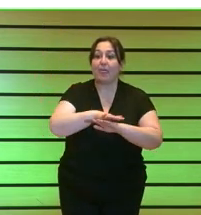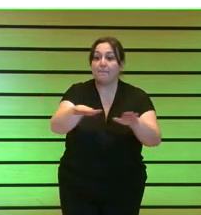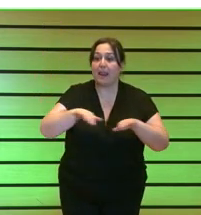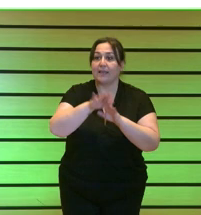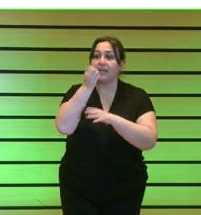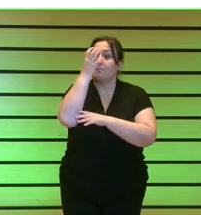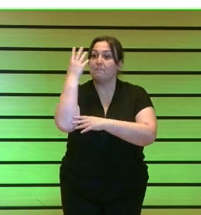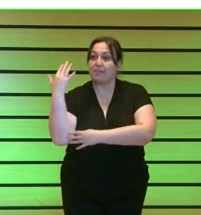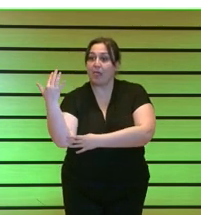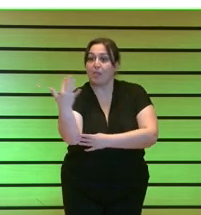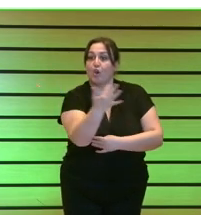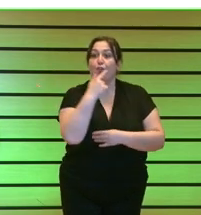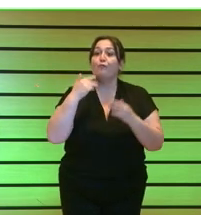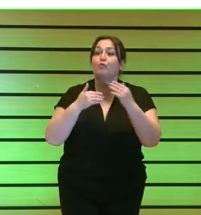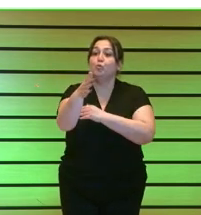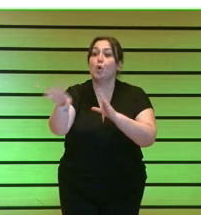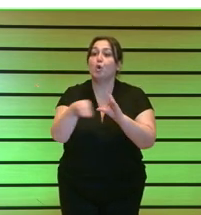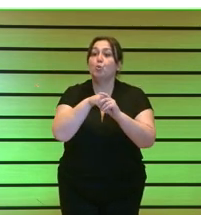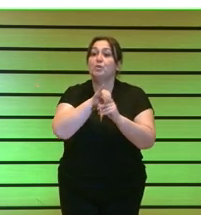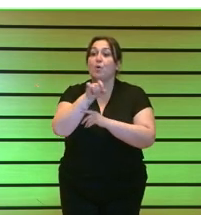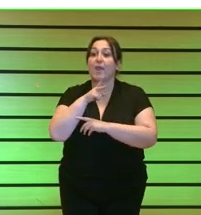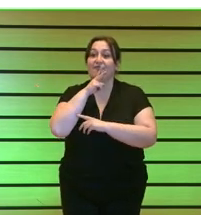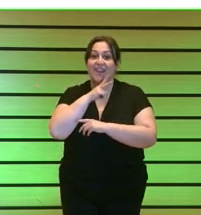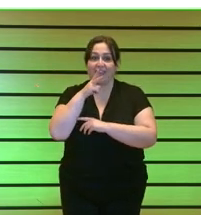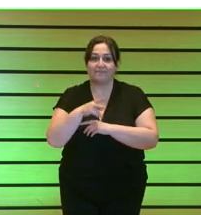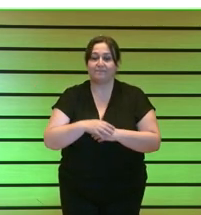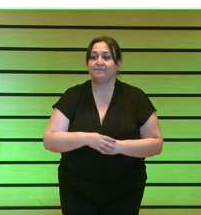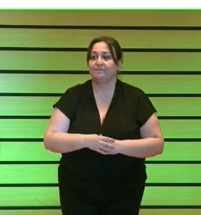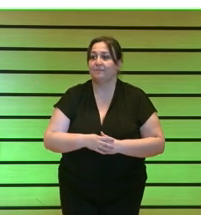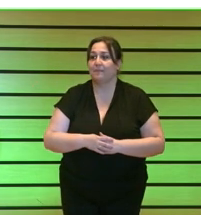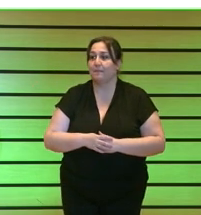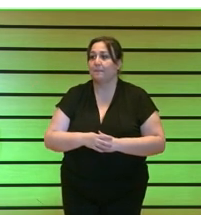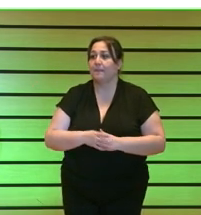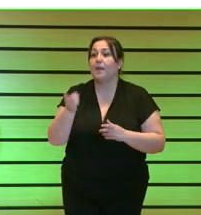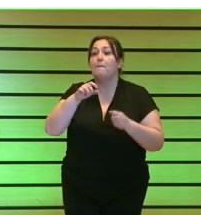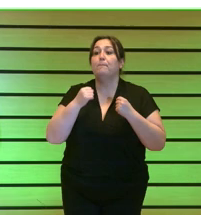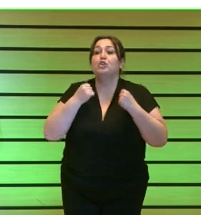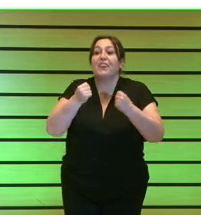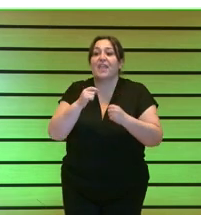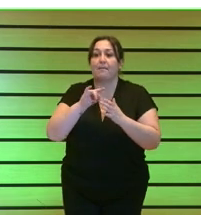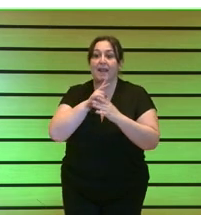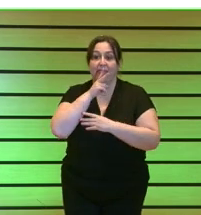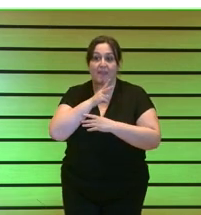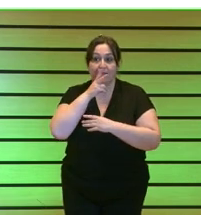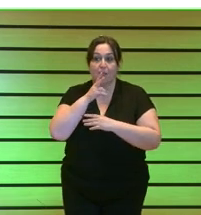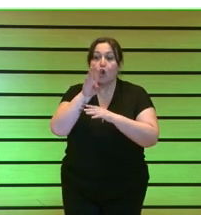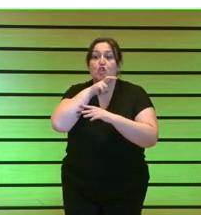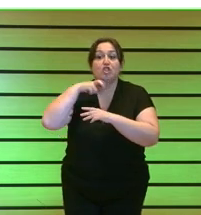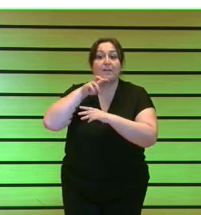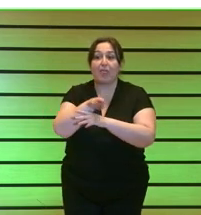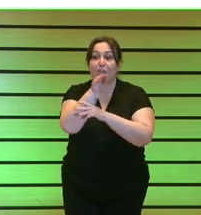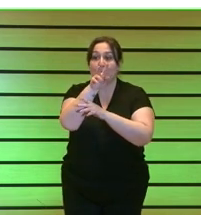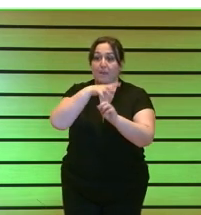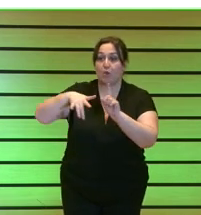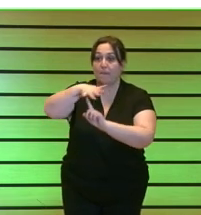un futuro inclusivo y verde en consecuencia el verde esa conservación del medio ambiente para